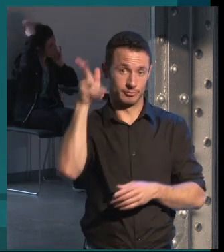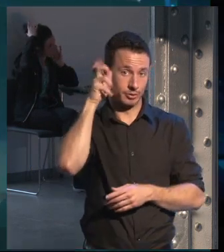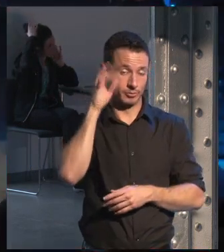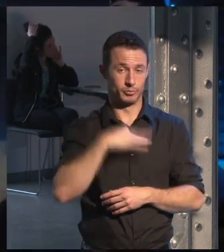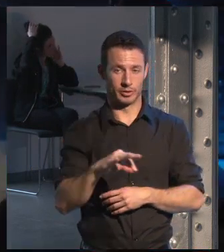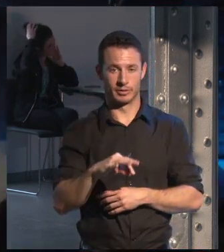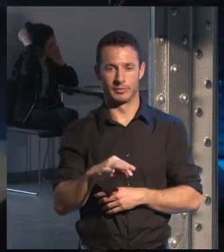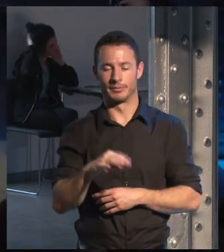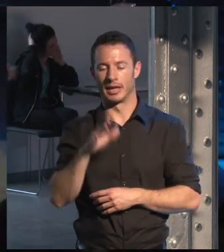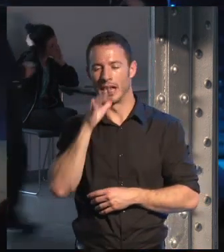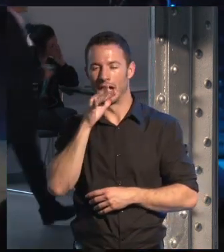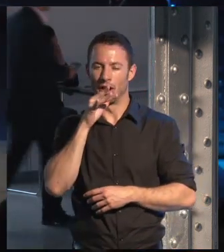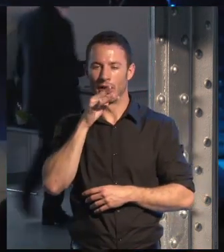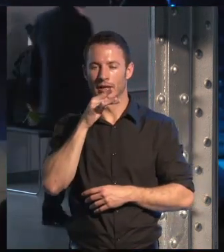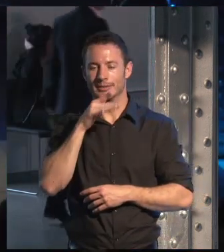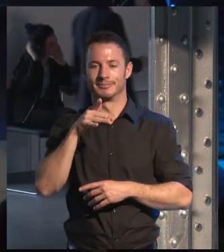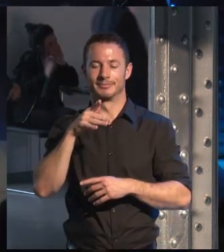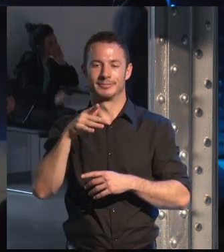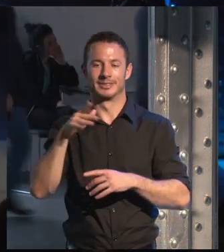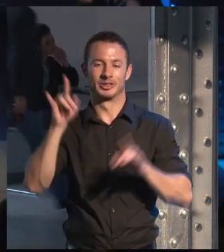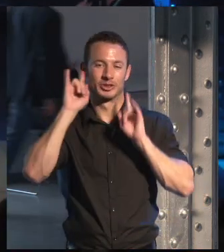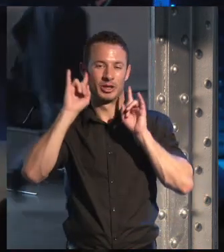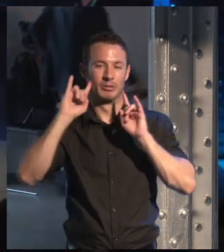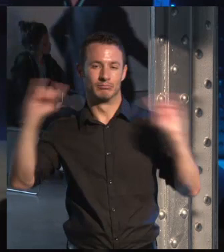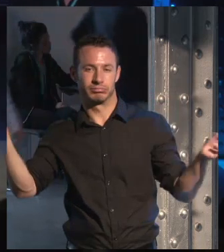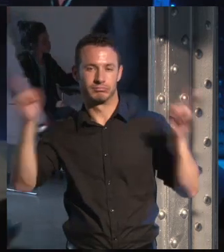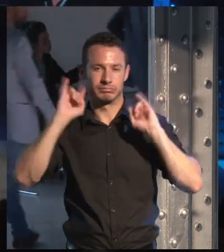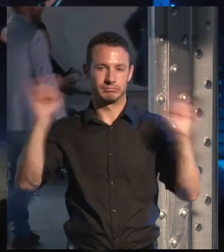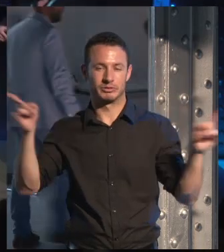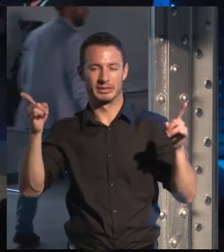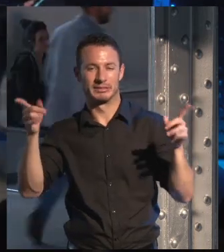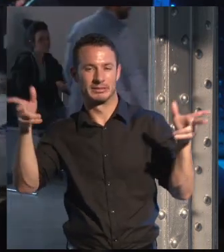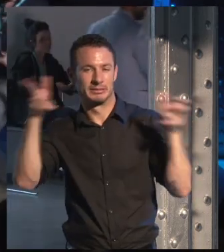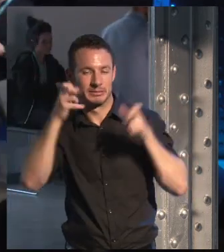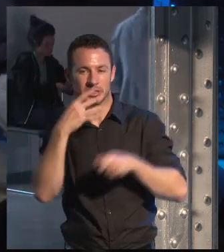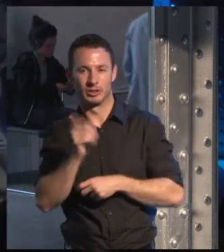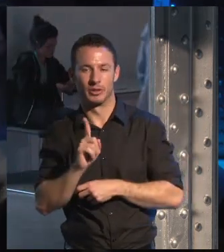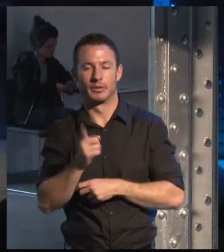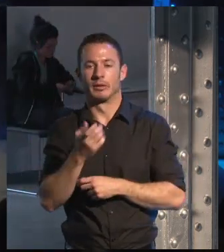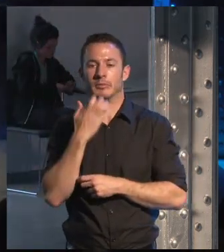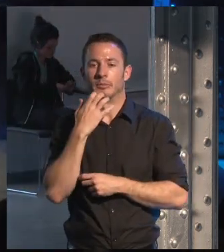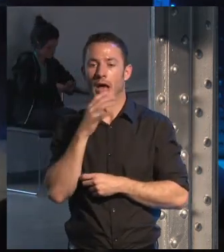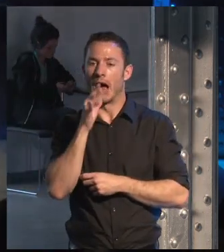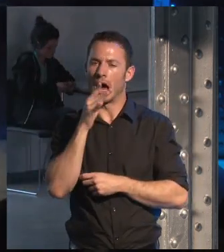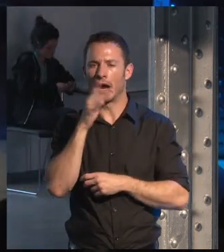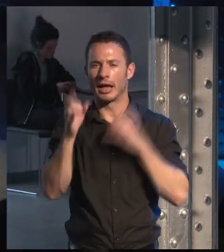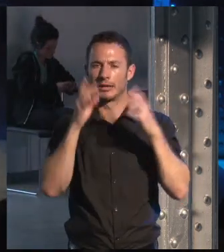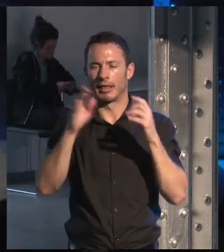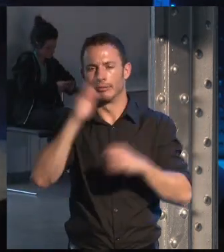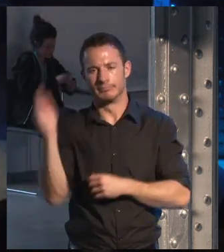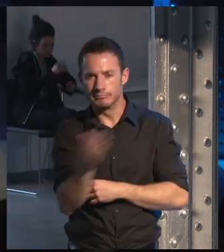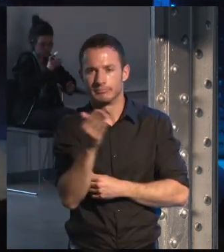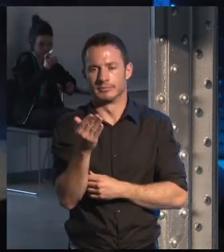que como ahora se me rebota por fuera y por dentro no se oye, pero ellos oirían mi voz diciéndoles, venga, ahora vamos a pasar a la siguiente clase.